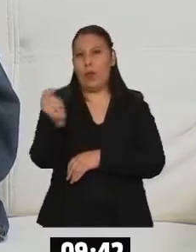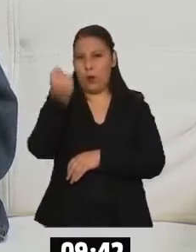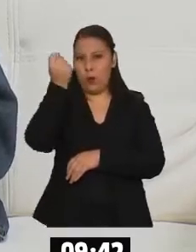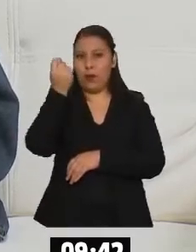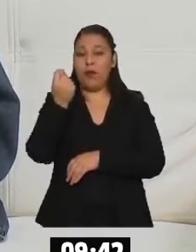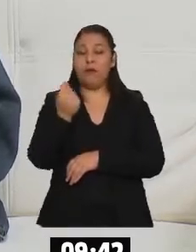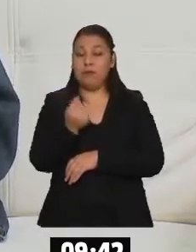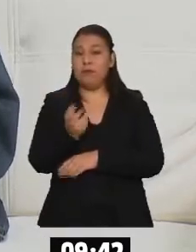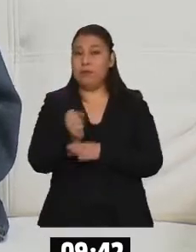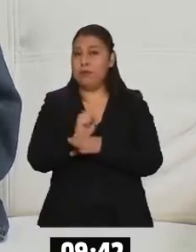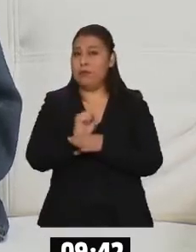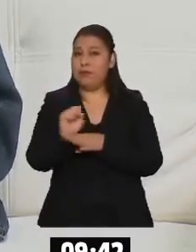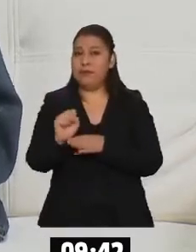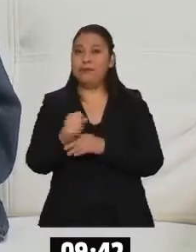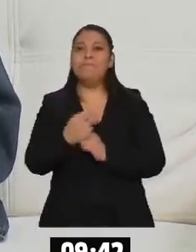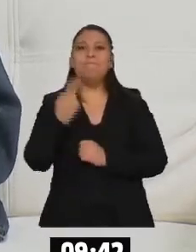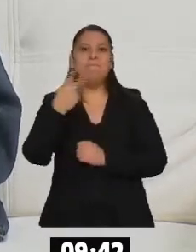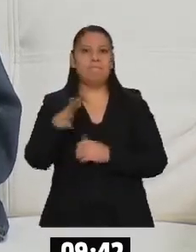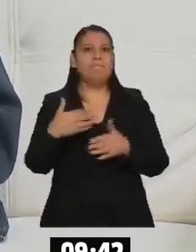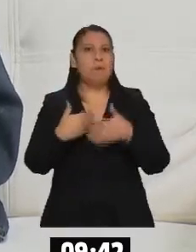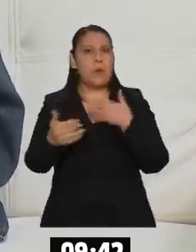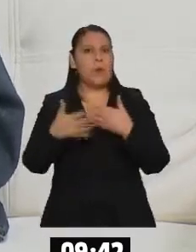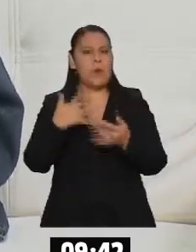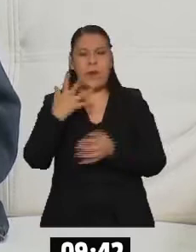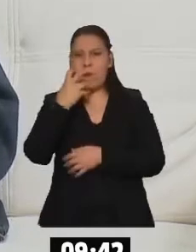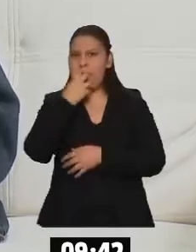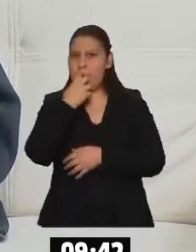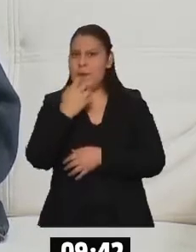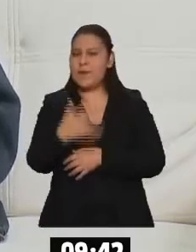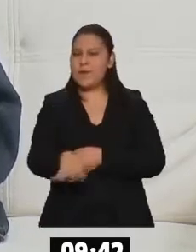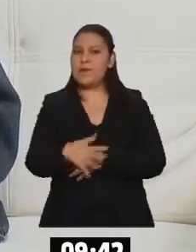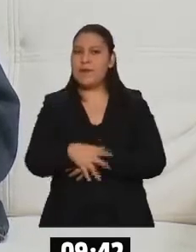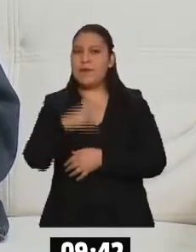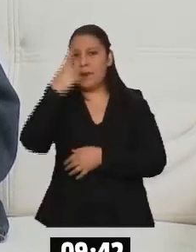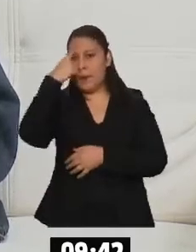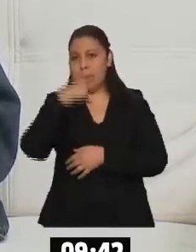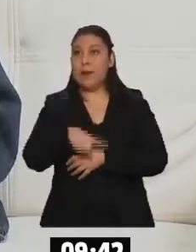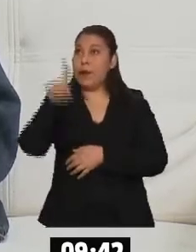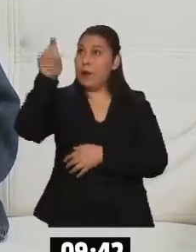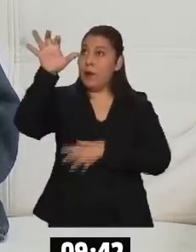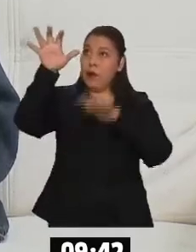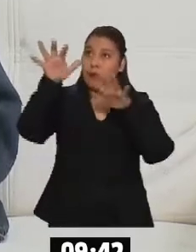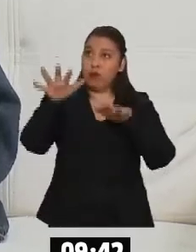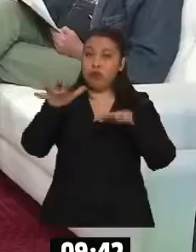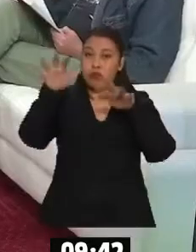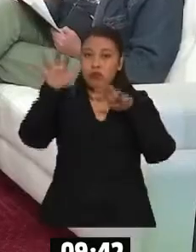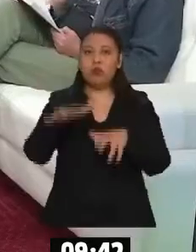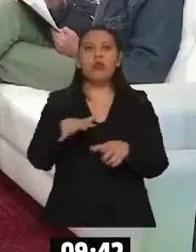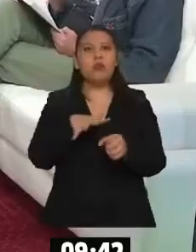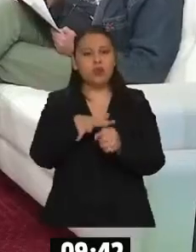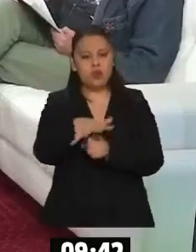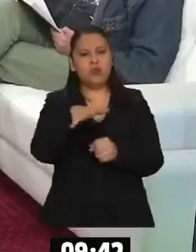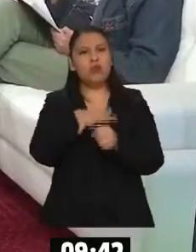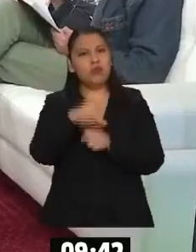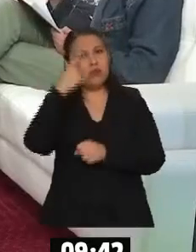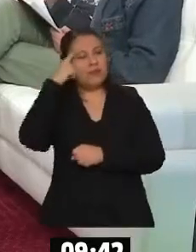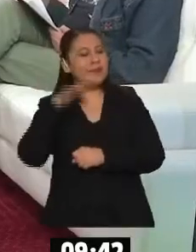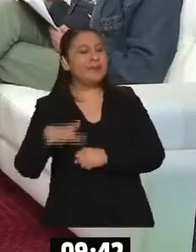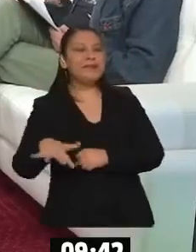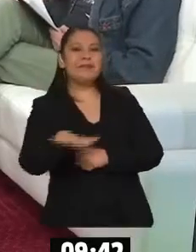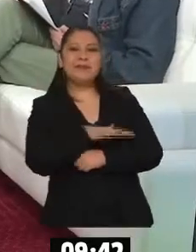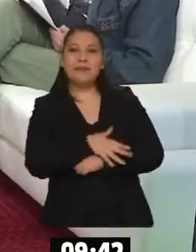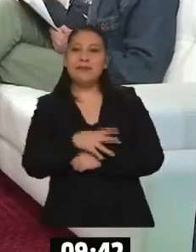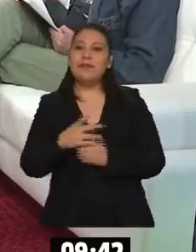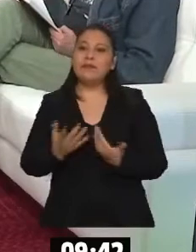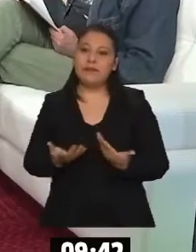sencilla pero moderna que nos permite generar este abasto de agua mira esto es muy importante porque tiene que ver